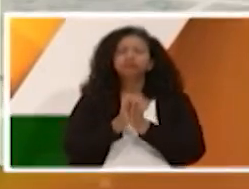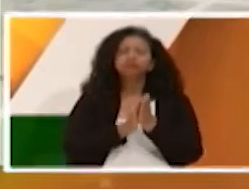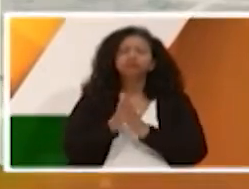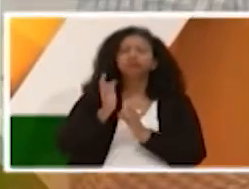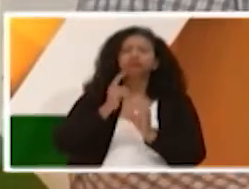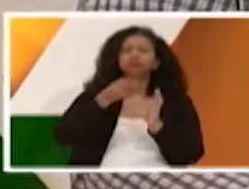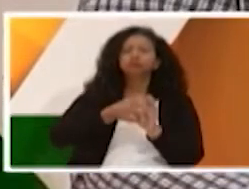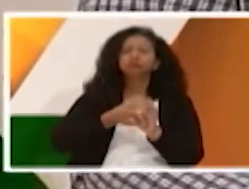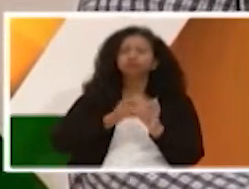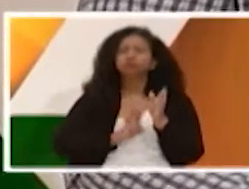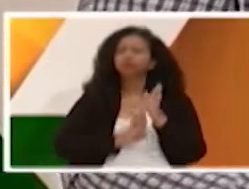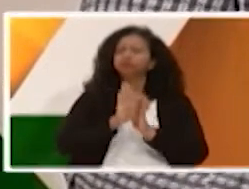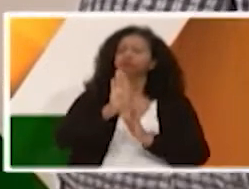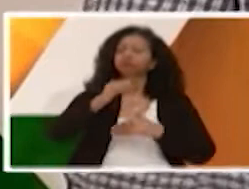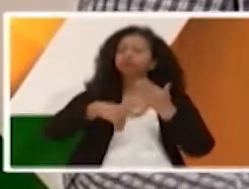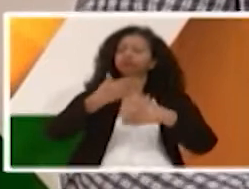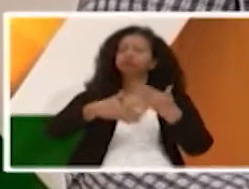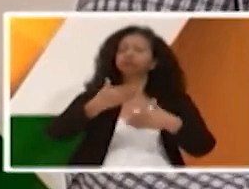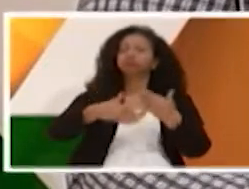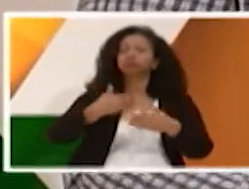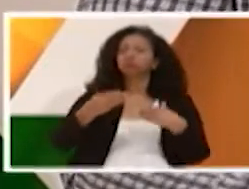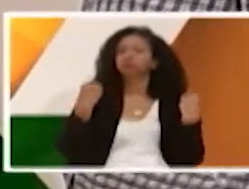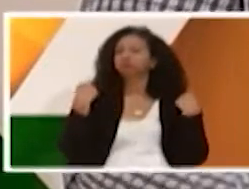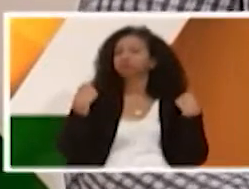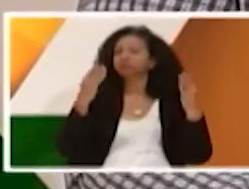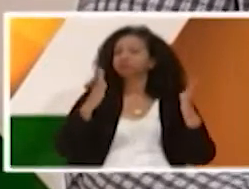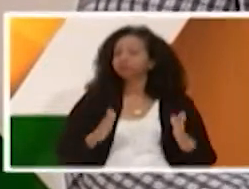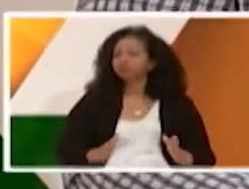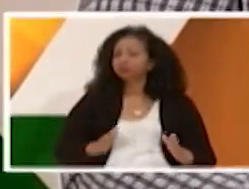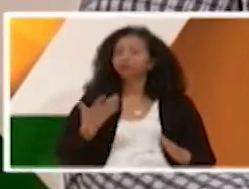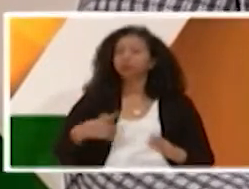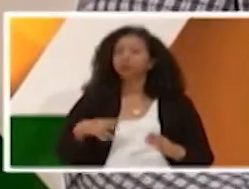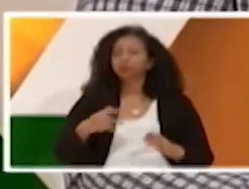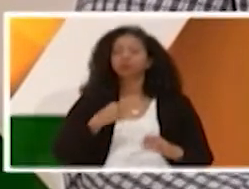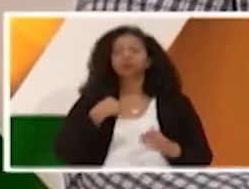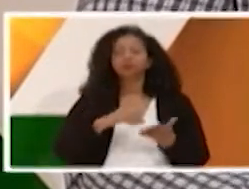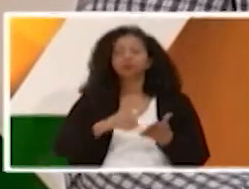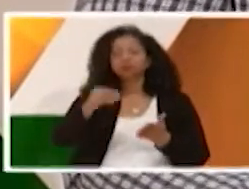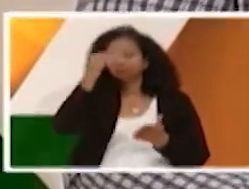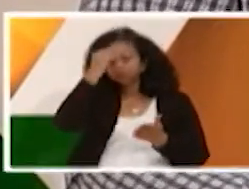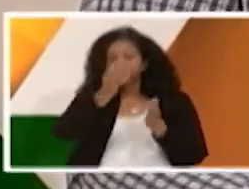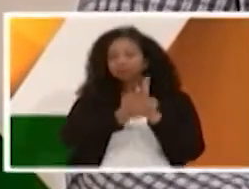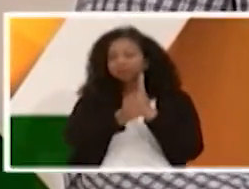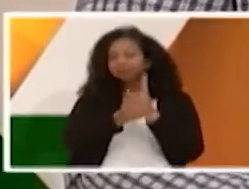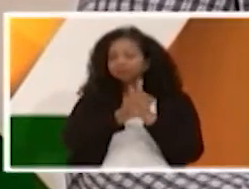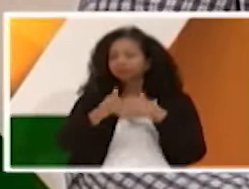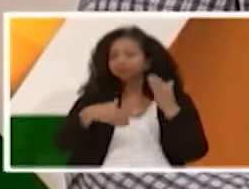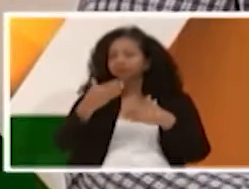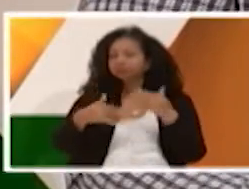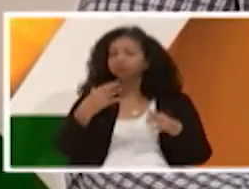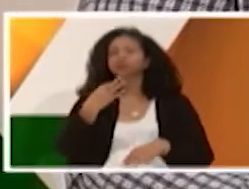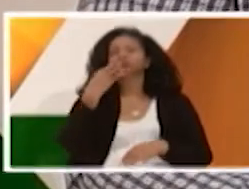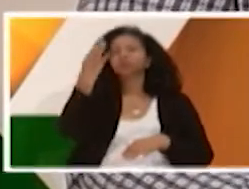atleta desarrollándome, ahí pude adquirir ciertas habilidades y me han tomado en cuenta para cuando van a hacer una selección en el